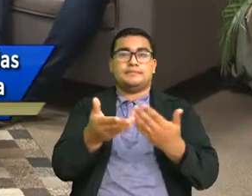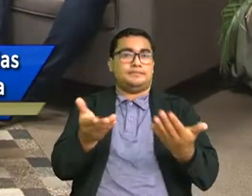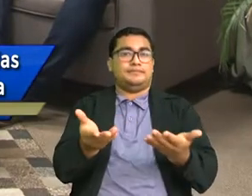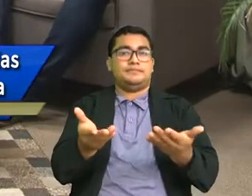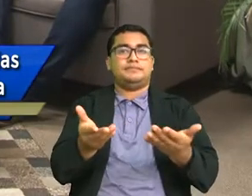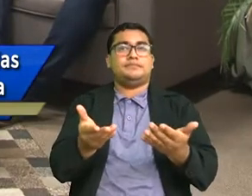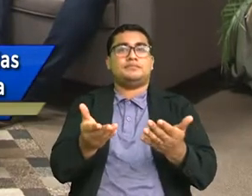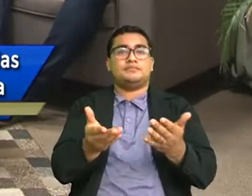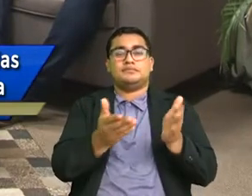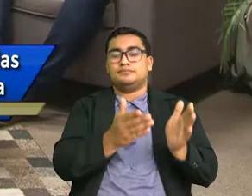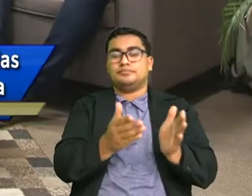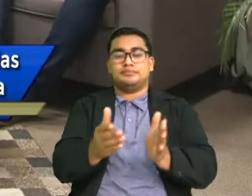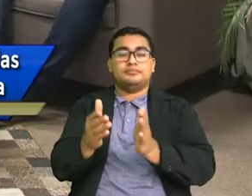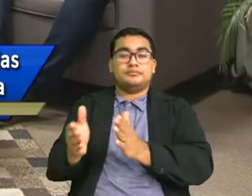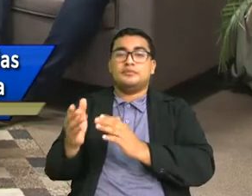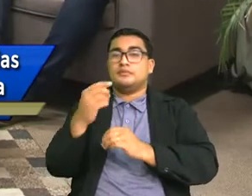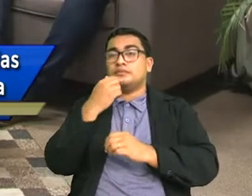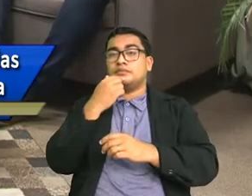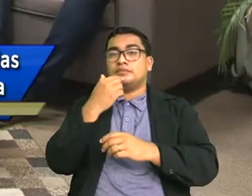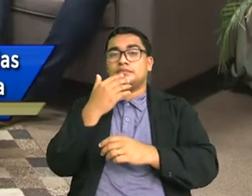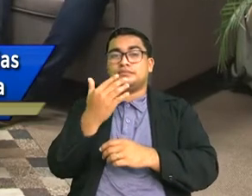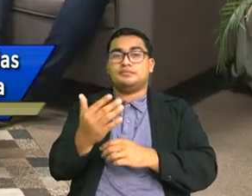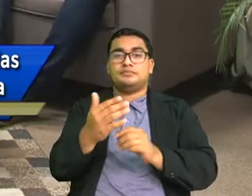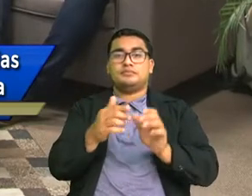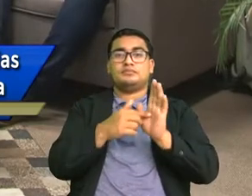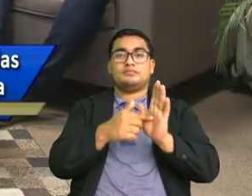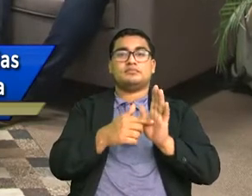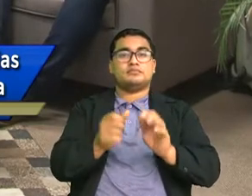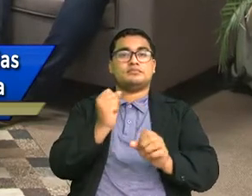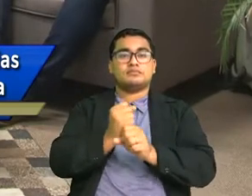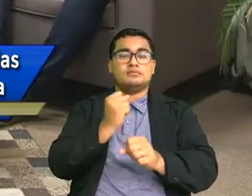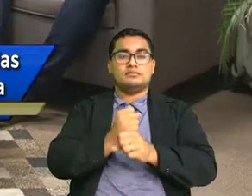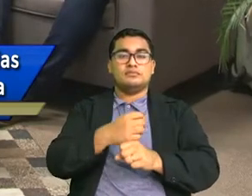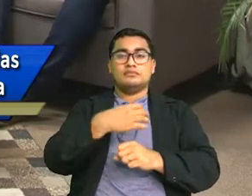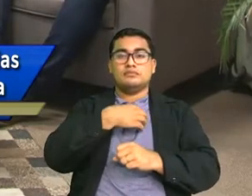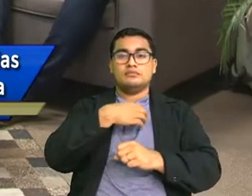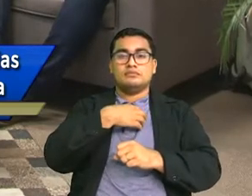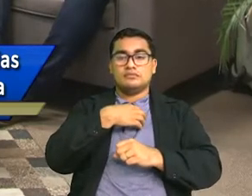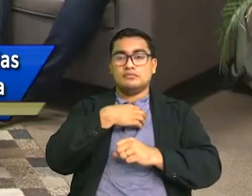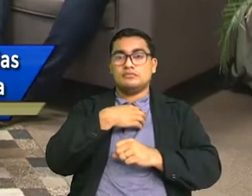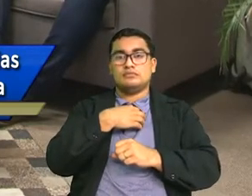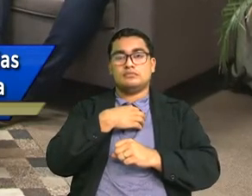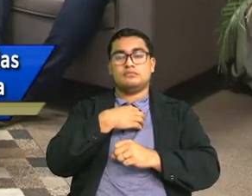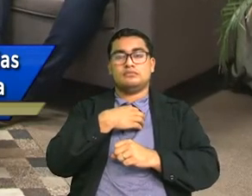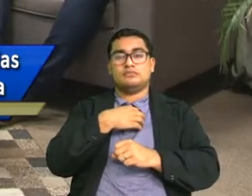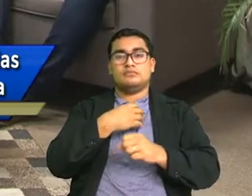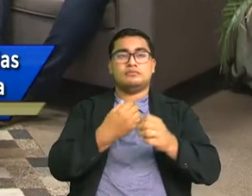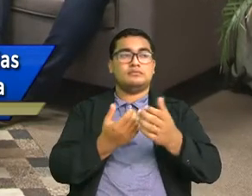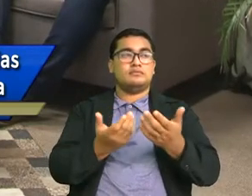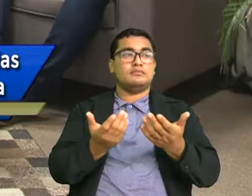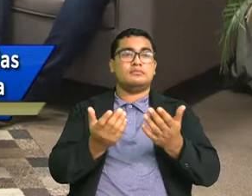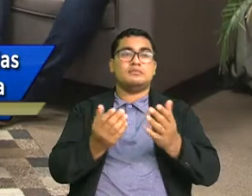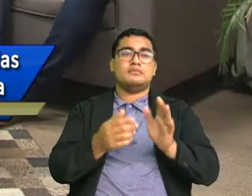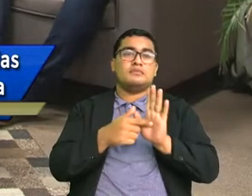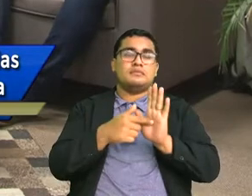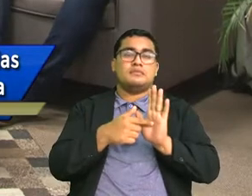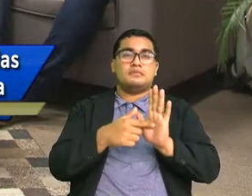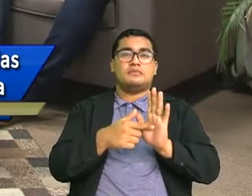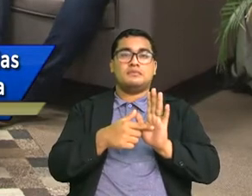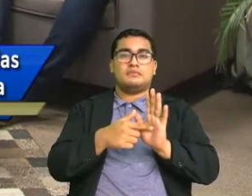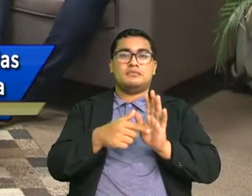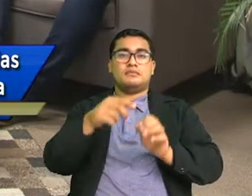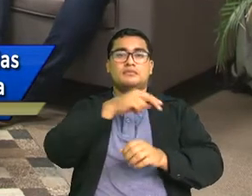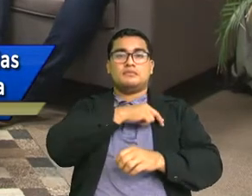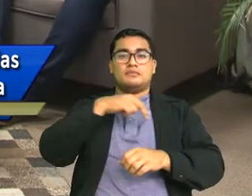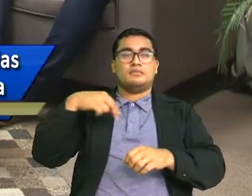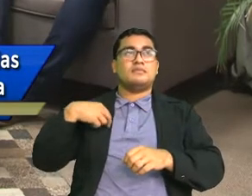y sistémico porque en este caso el rol nuestro por ejemplo como sistema de producción en algún momento lo que nosotros nos